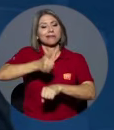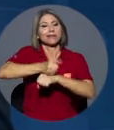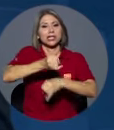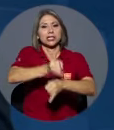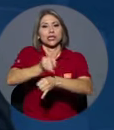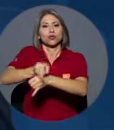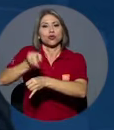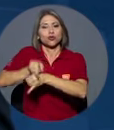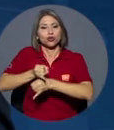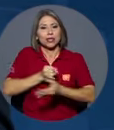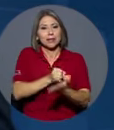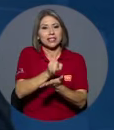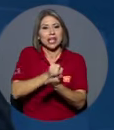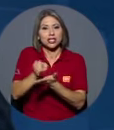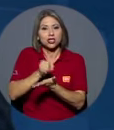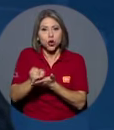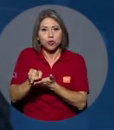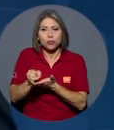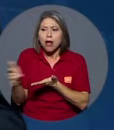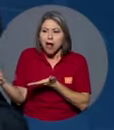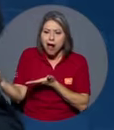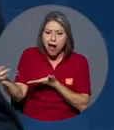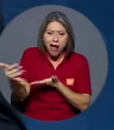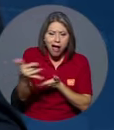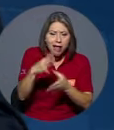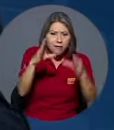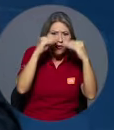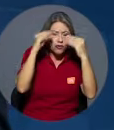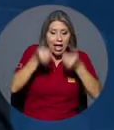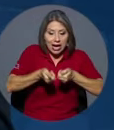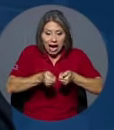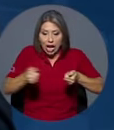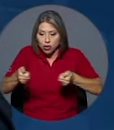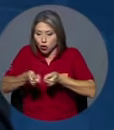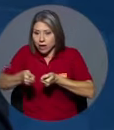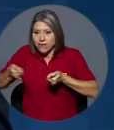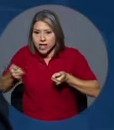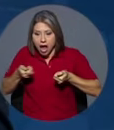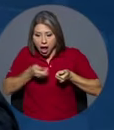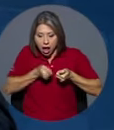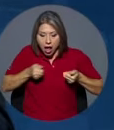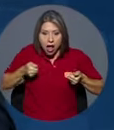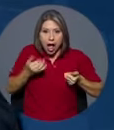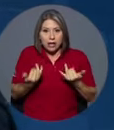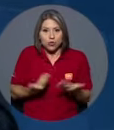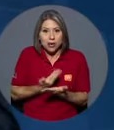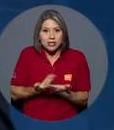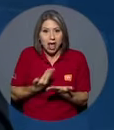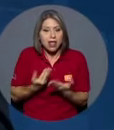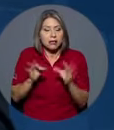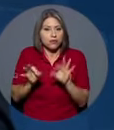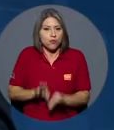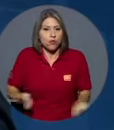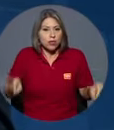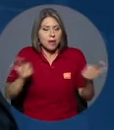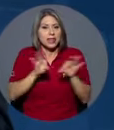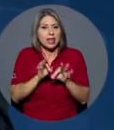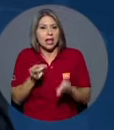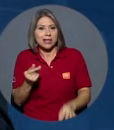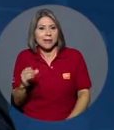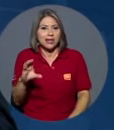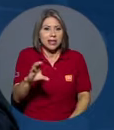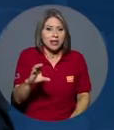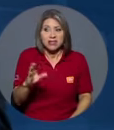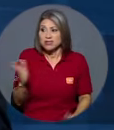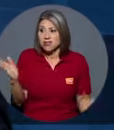que recogemos datos, levantamos información. Lo que es la cartografía, tener cartografía actualizada, es fundamental invertir en esto. Si no se